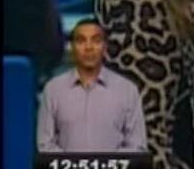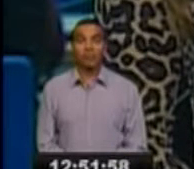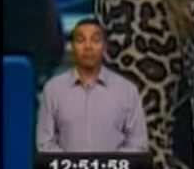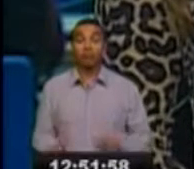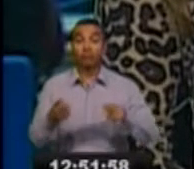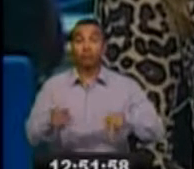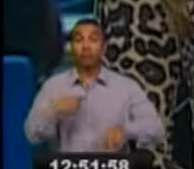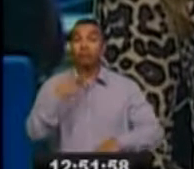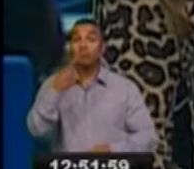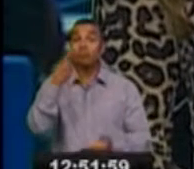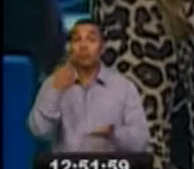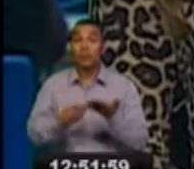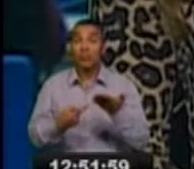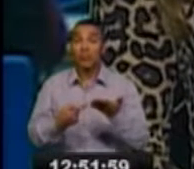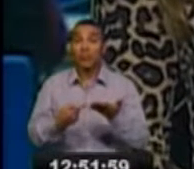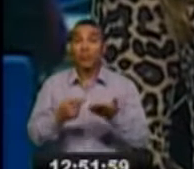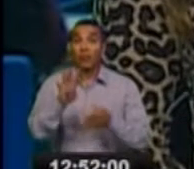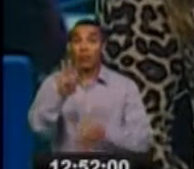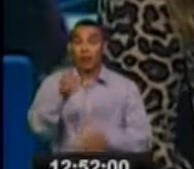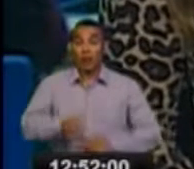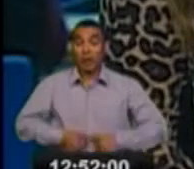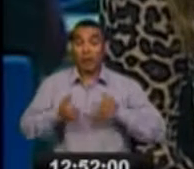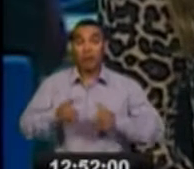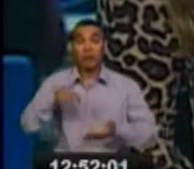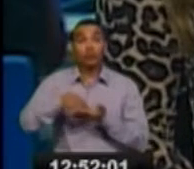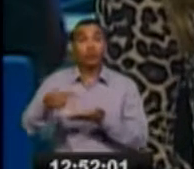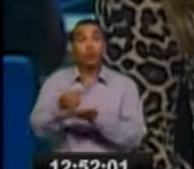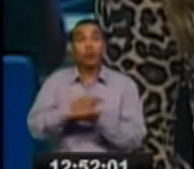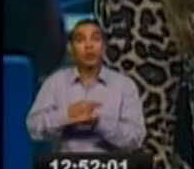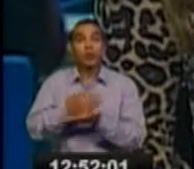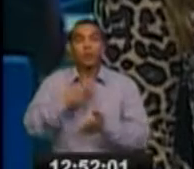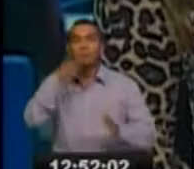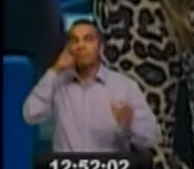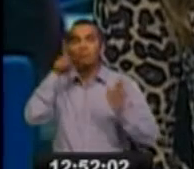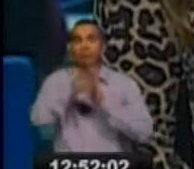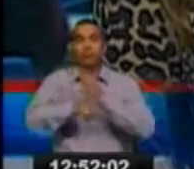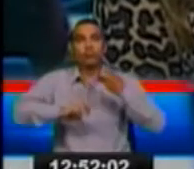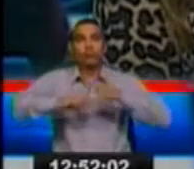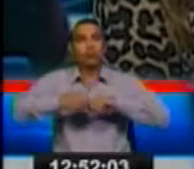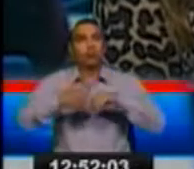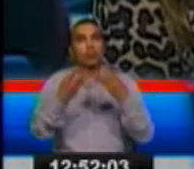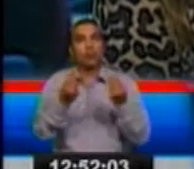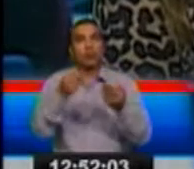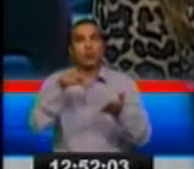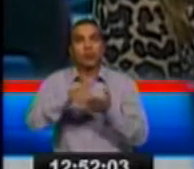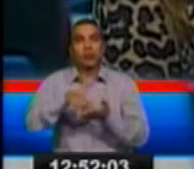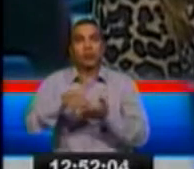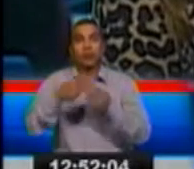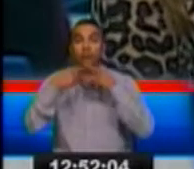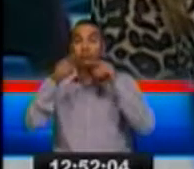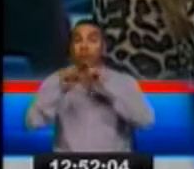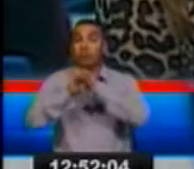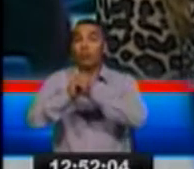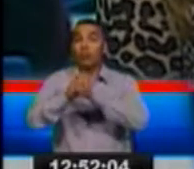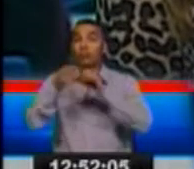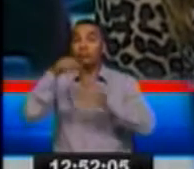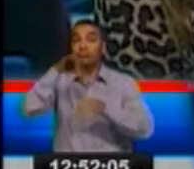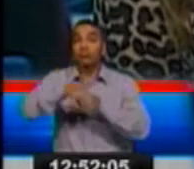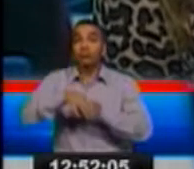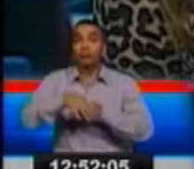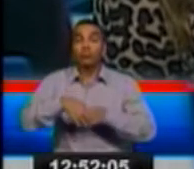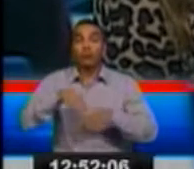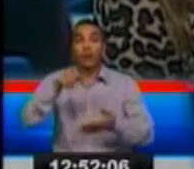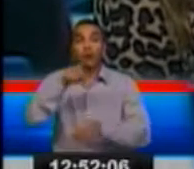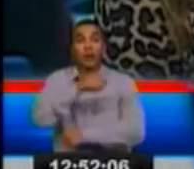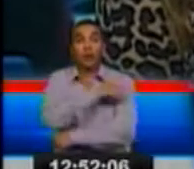Y también les contamos, amigos televidentes, que cuatro candidatos en Guayas han denunciado irregularidades en la promoción electoral. La delegación